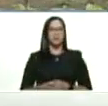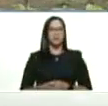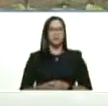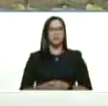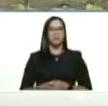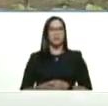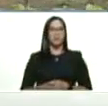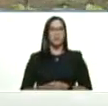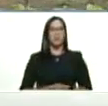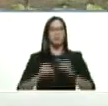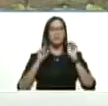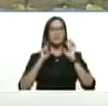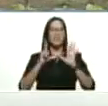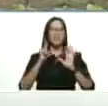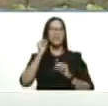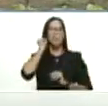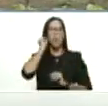fueron 7 mujeres,